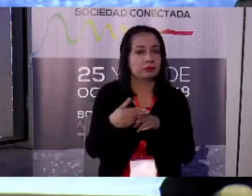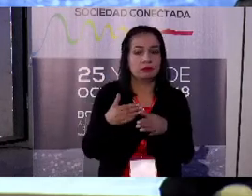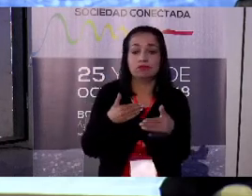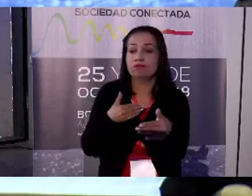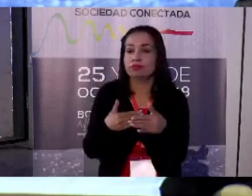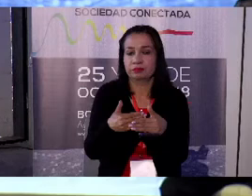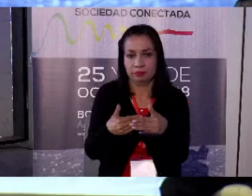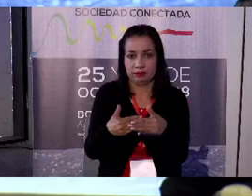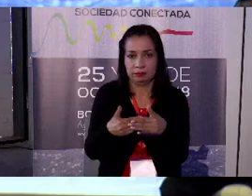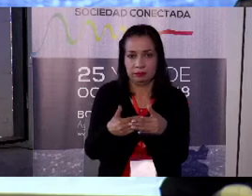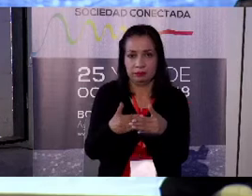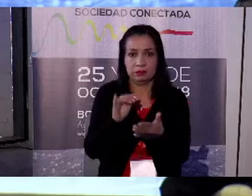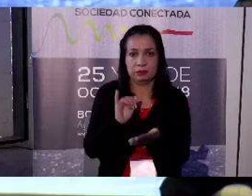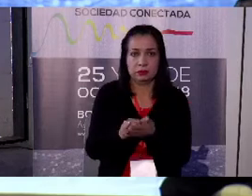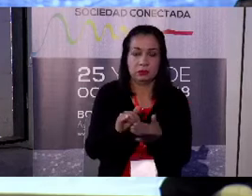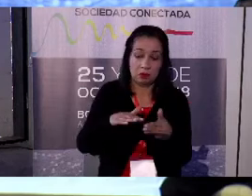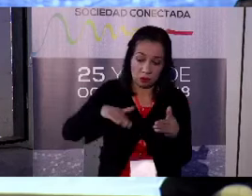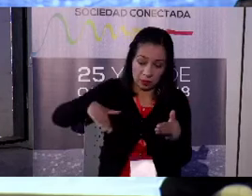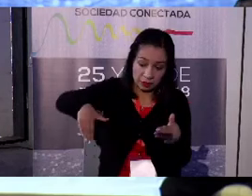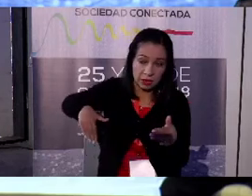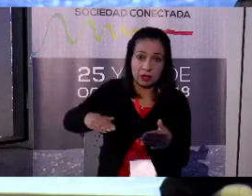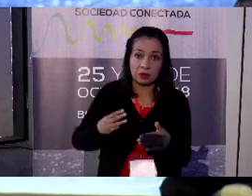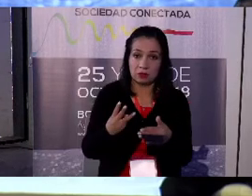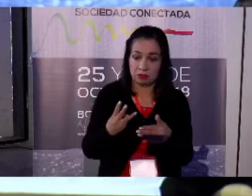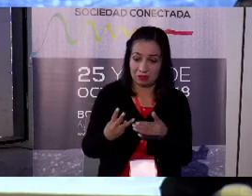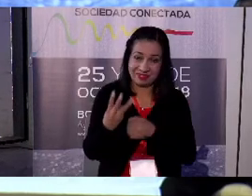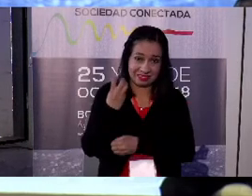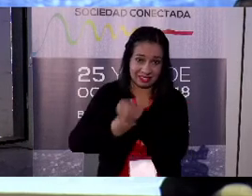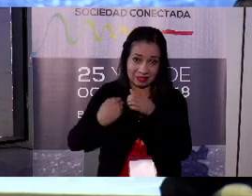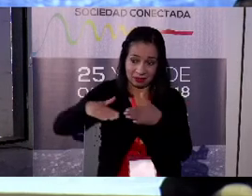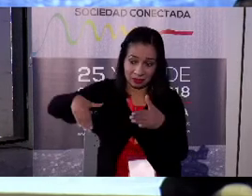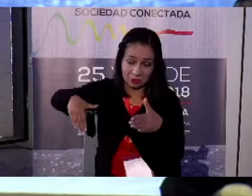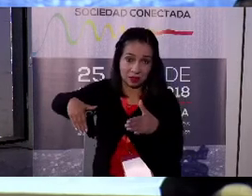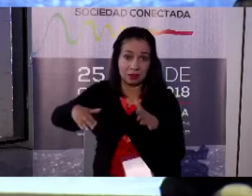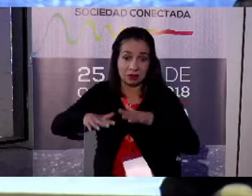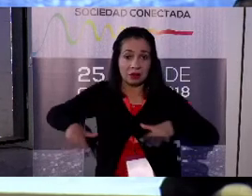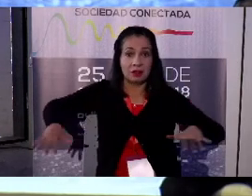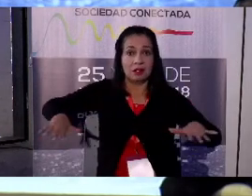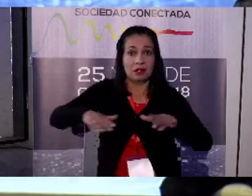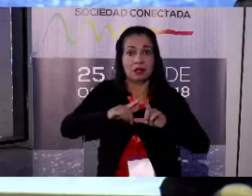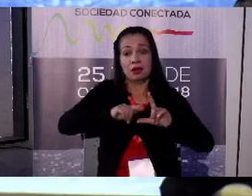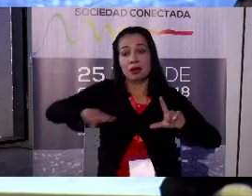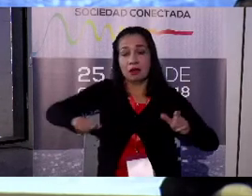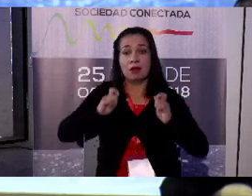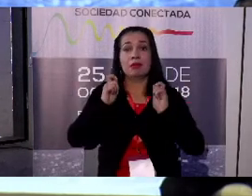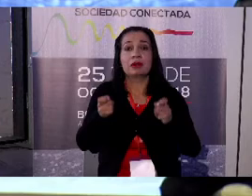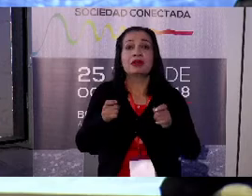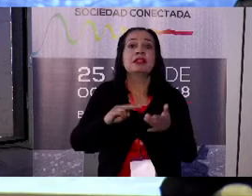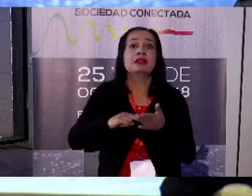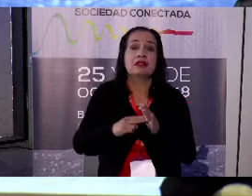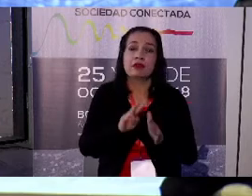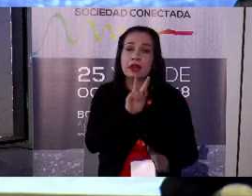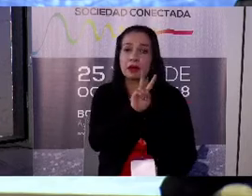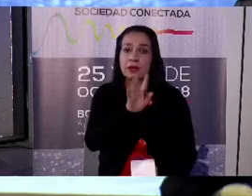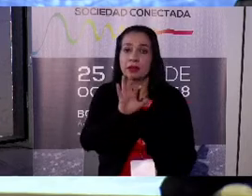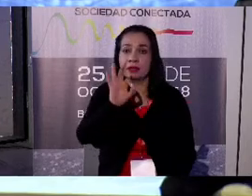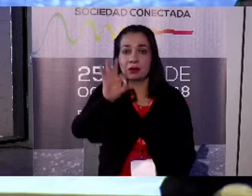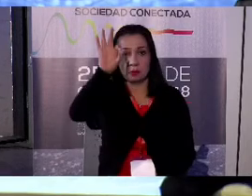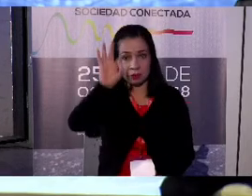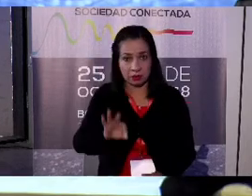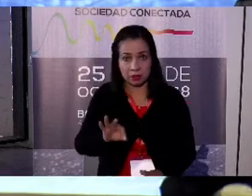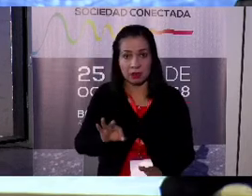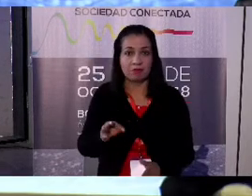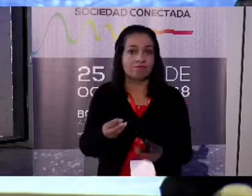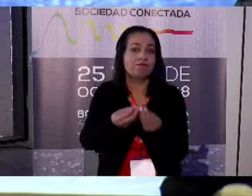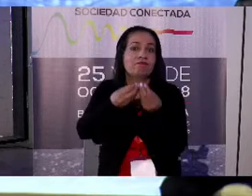eh un atraso en 3 años para asignar el espectro implicaría un 25% de pérdida de su valor y pues